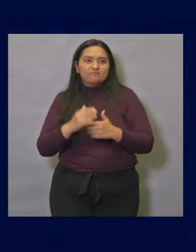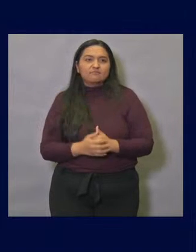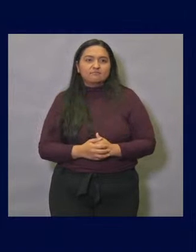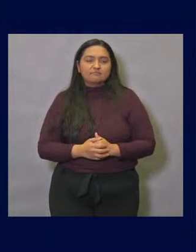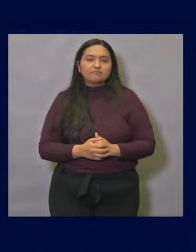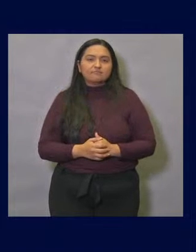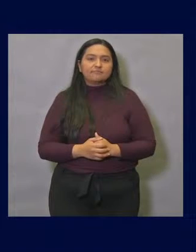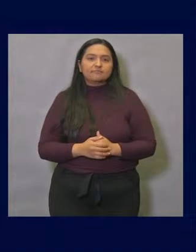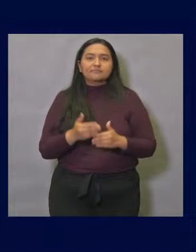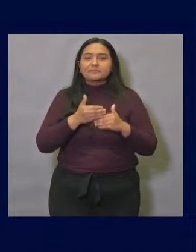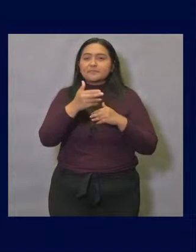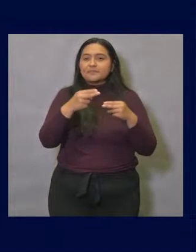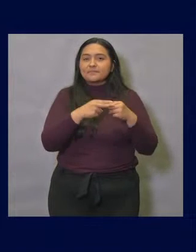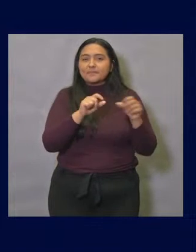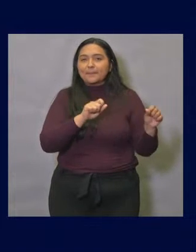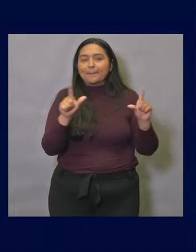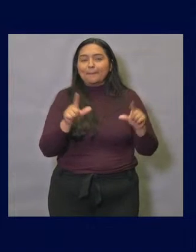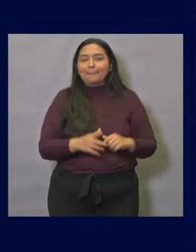slide, please.